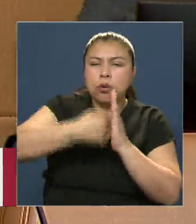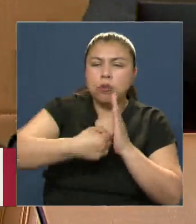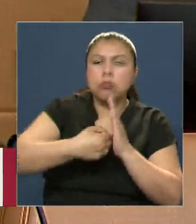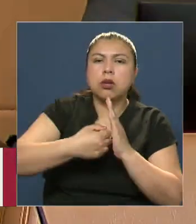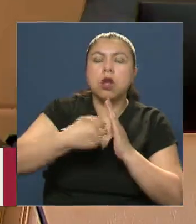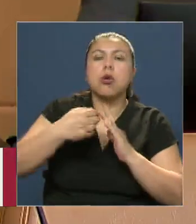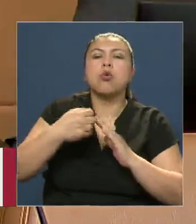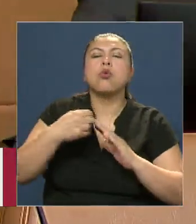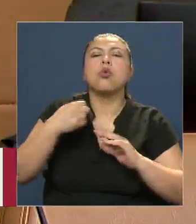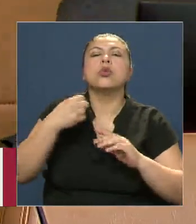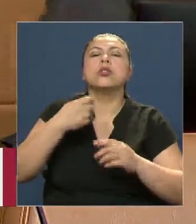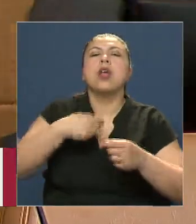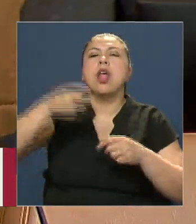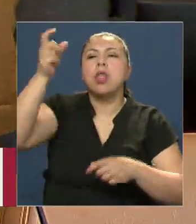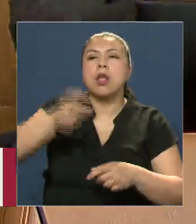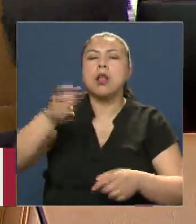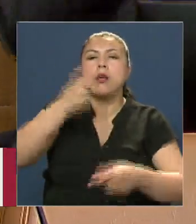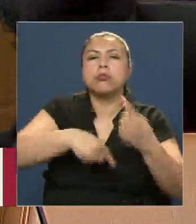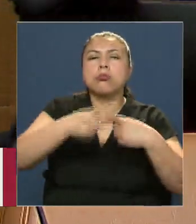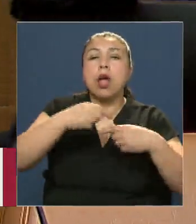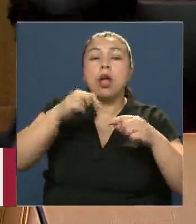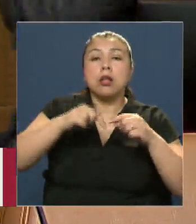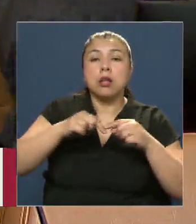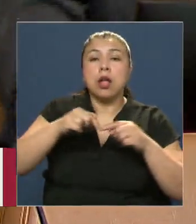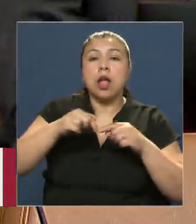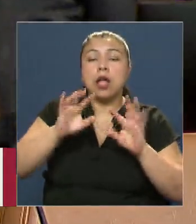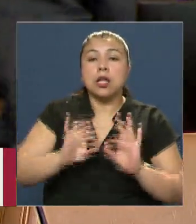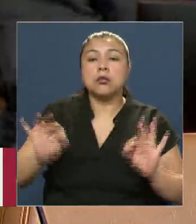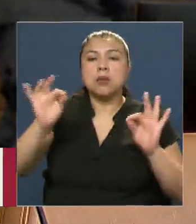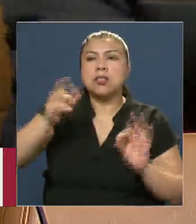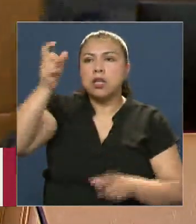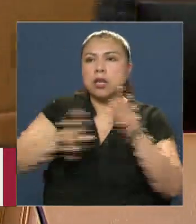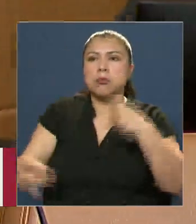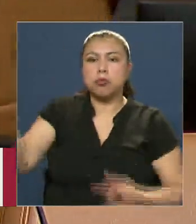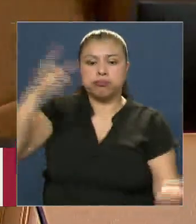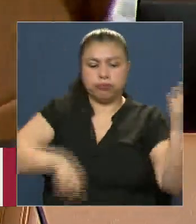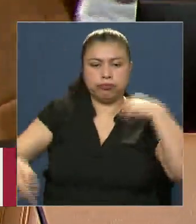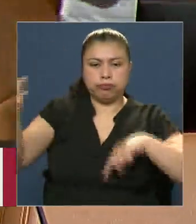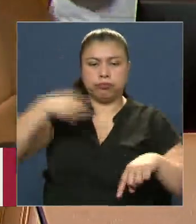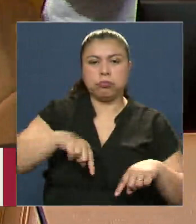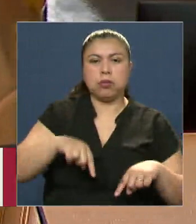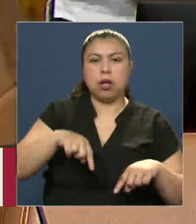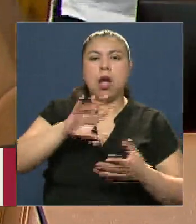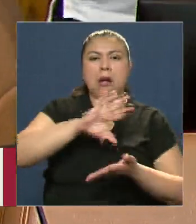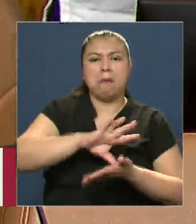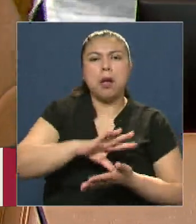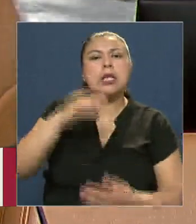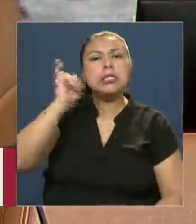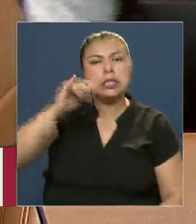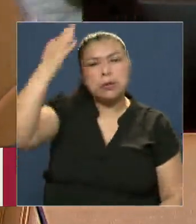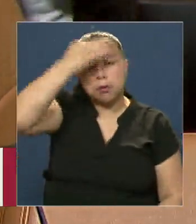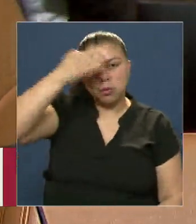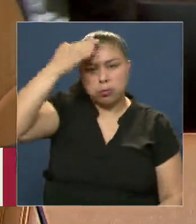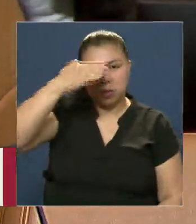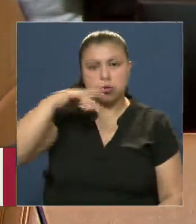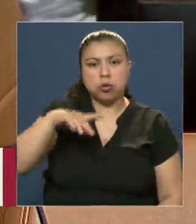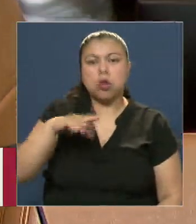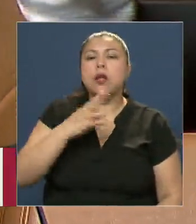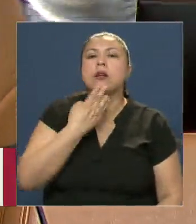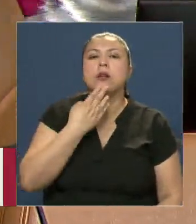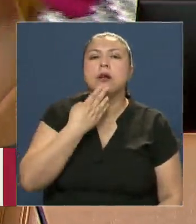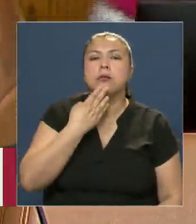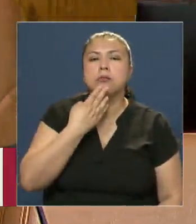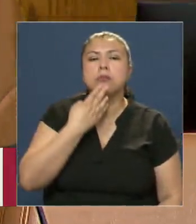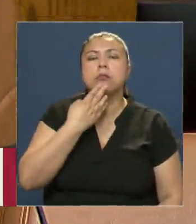personas a propósito de la crisis migratoria que hemos vivido. Sabemos que esto es una gran preocupación para Chile, pero también para los países de la